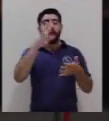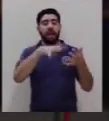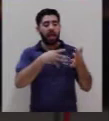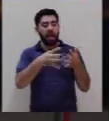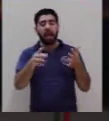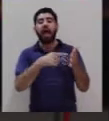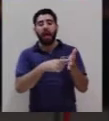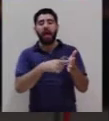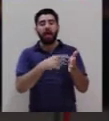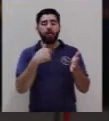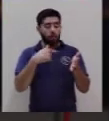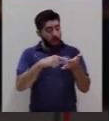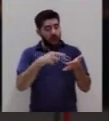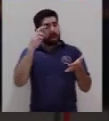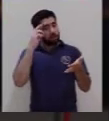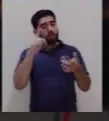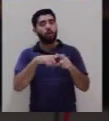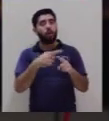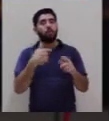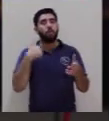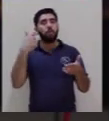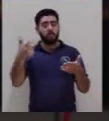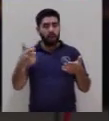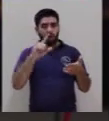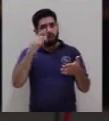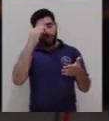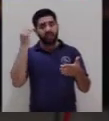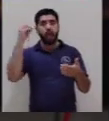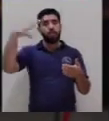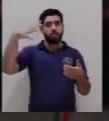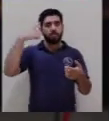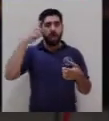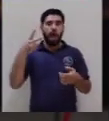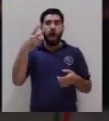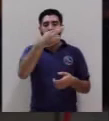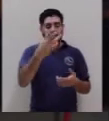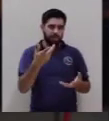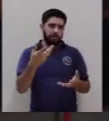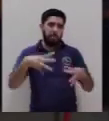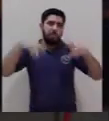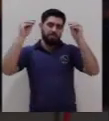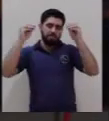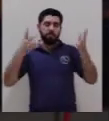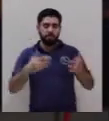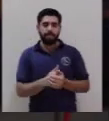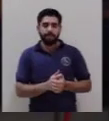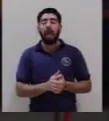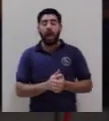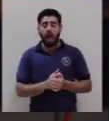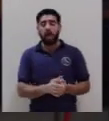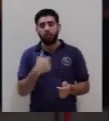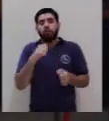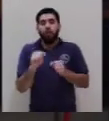aquí cuando se vence y lo hago un día antes. Ah, excelente. ¿Verdad? Y es algo fácil de hacer, que cuando ya haya hecho todo lo que estaba en mi